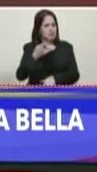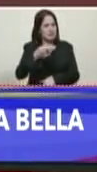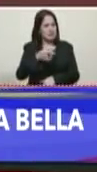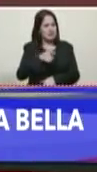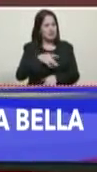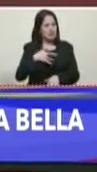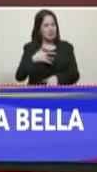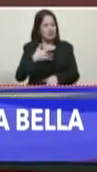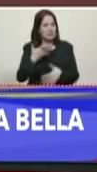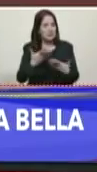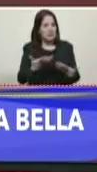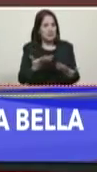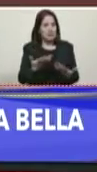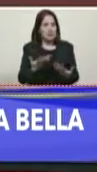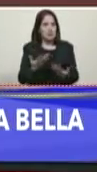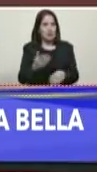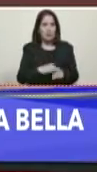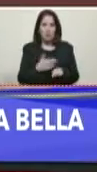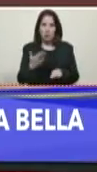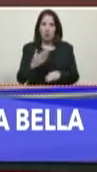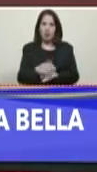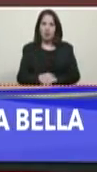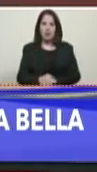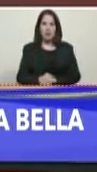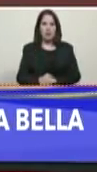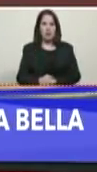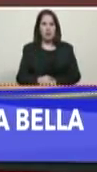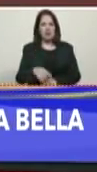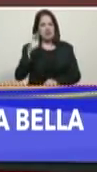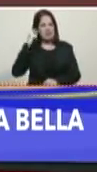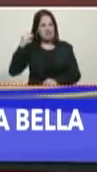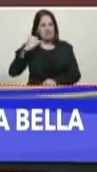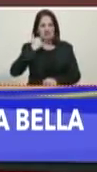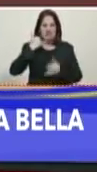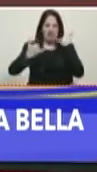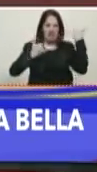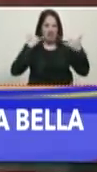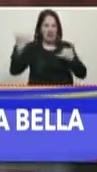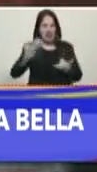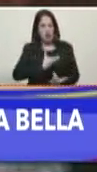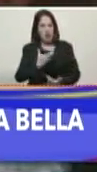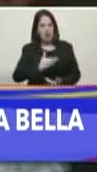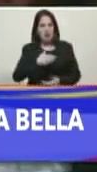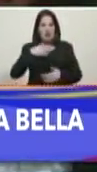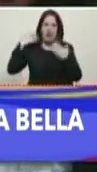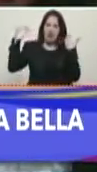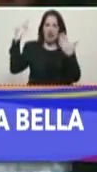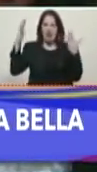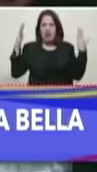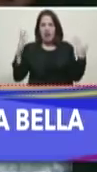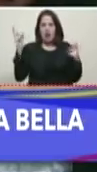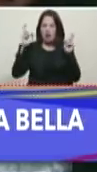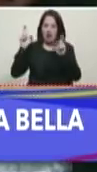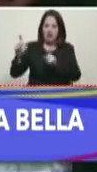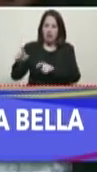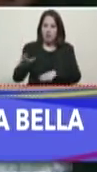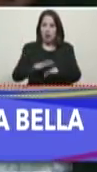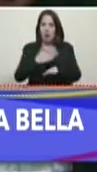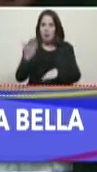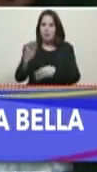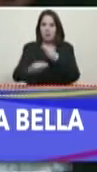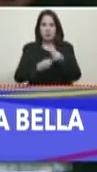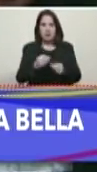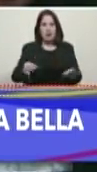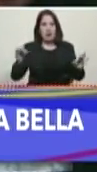a estas cosas y él mismo mandaba llamar al alcalde le formaba un lío le decía tal cosa a jorge rodríguez